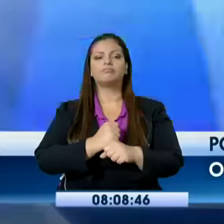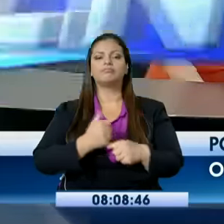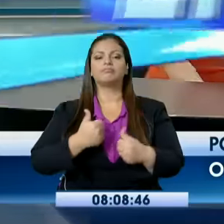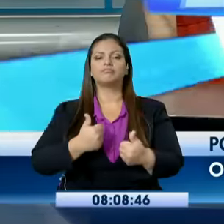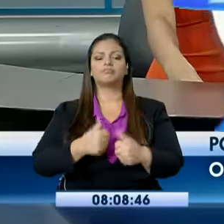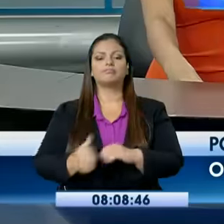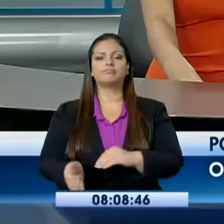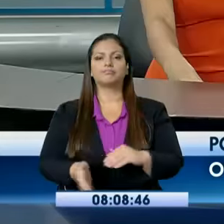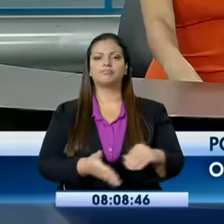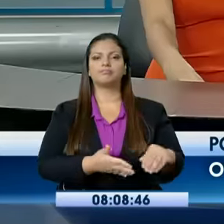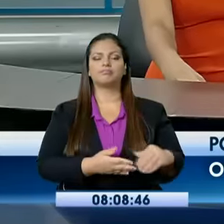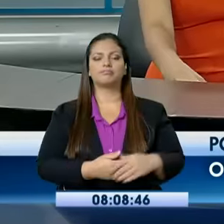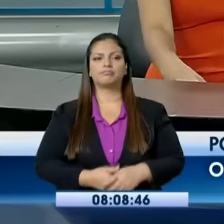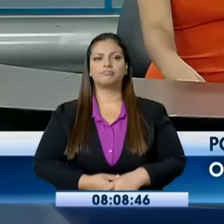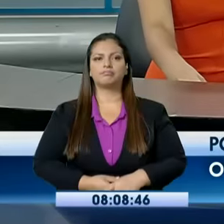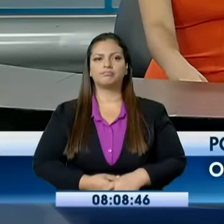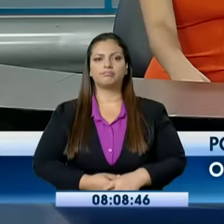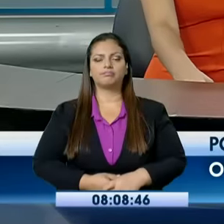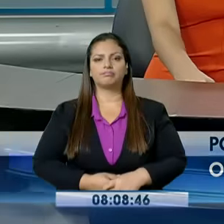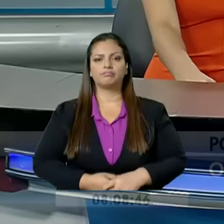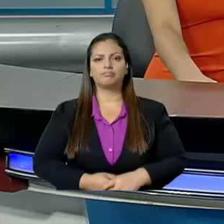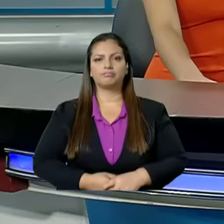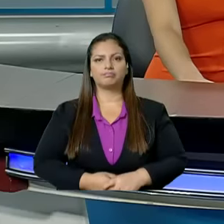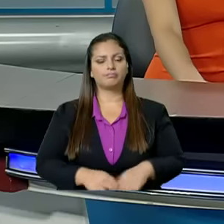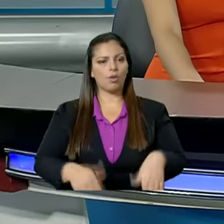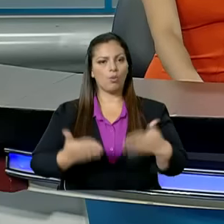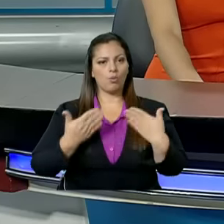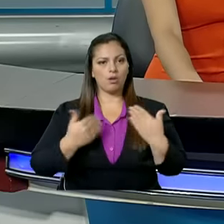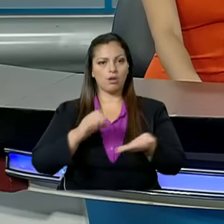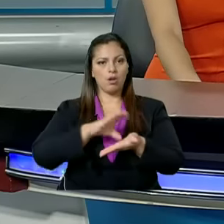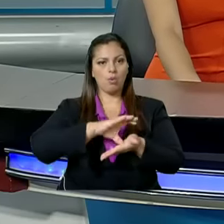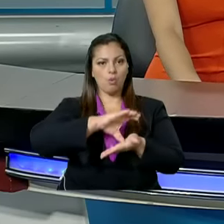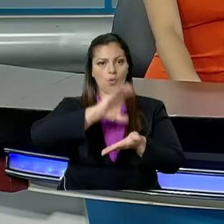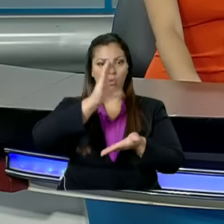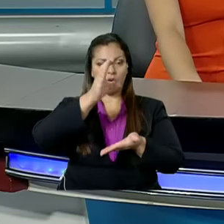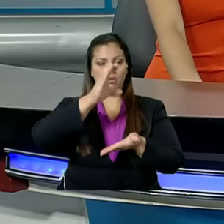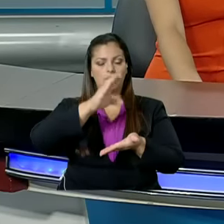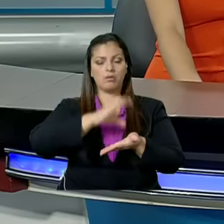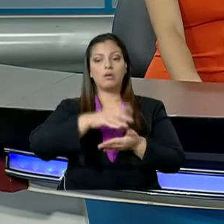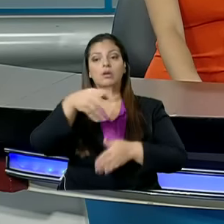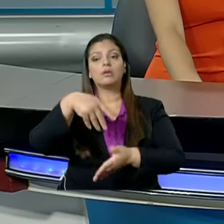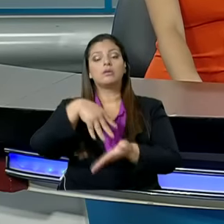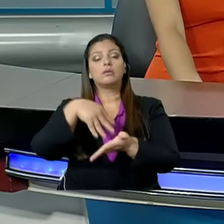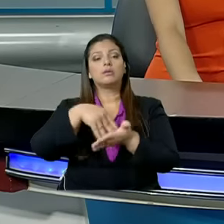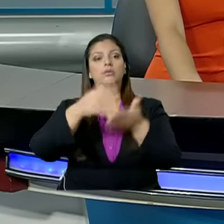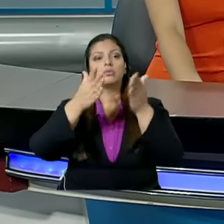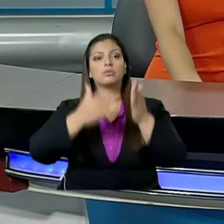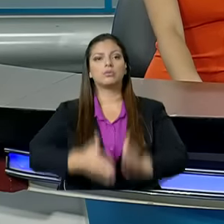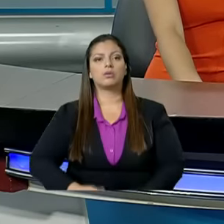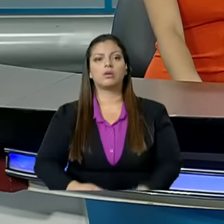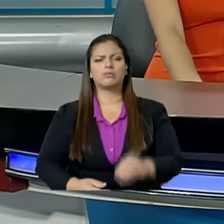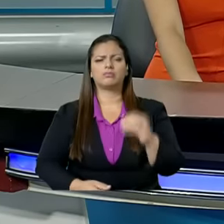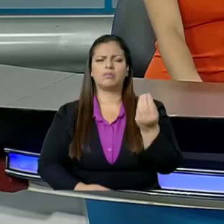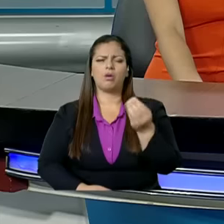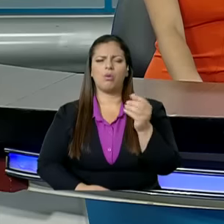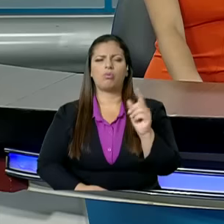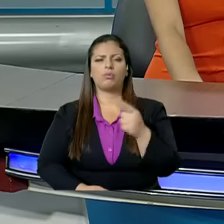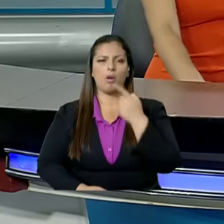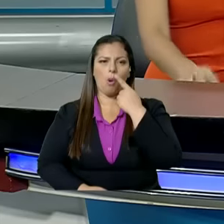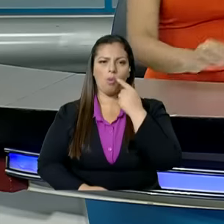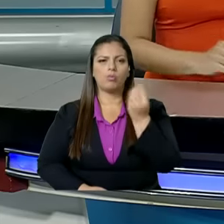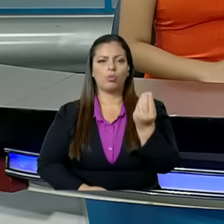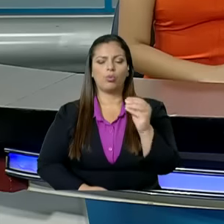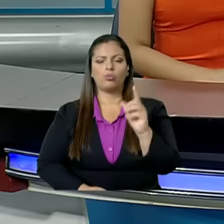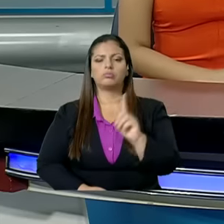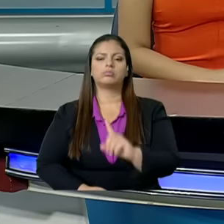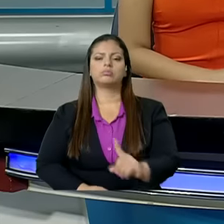con más información ahora. Un estudiante de un colegio recibió varias puñaladas por resistirse al robo de su teléfono celular. Bueno, y la